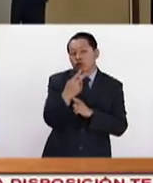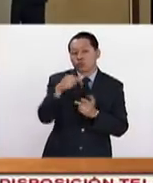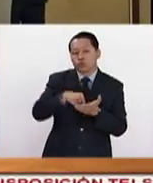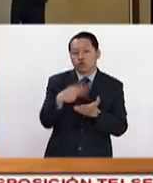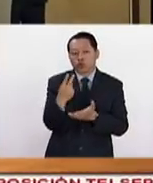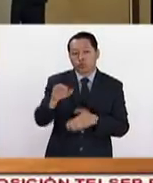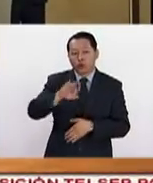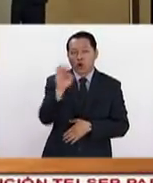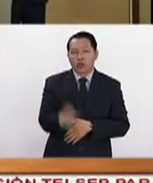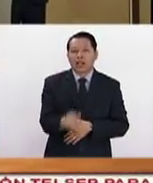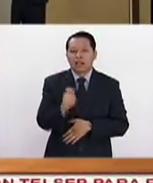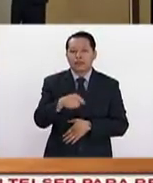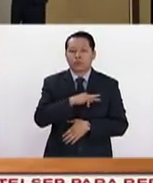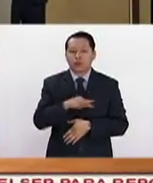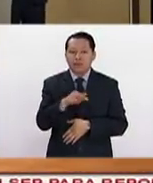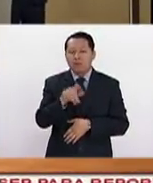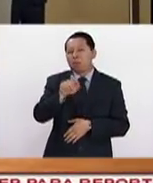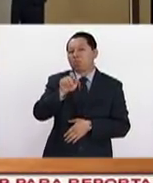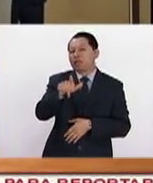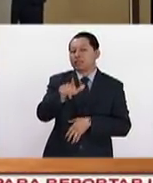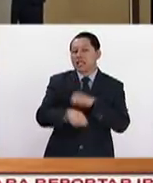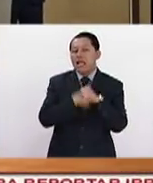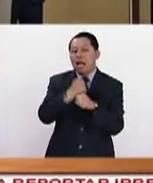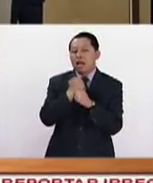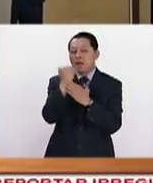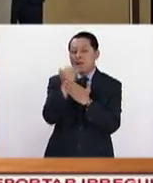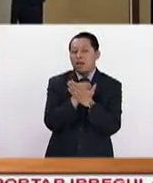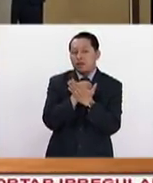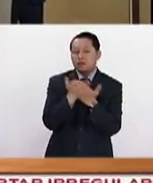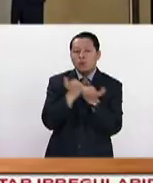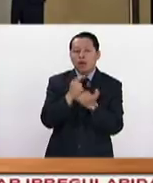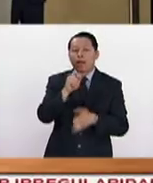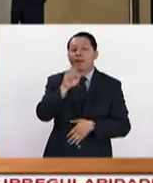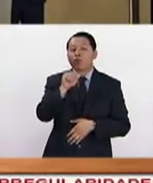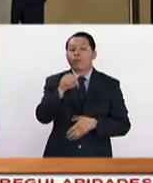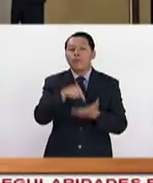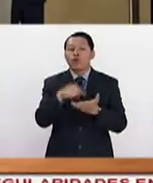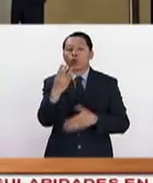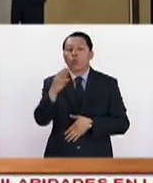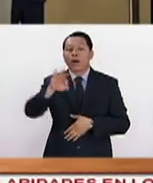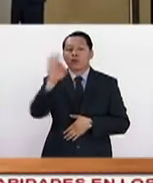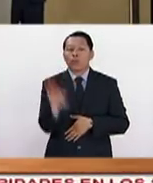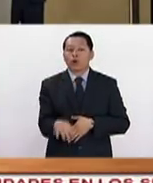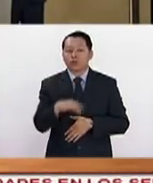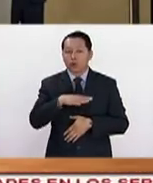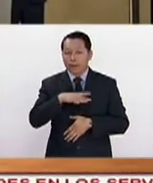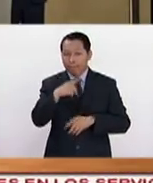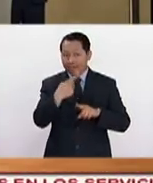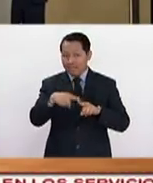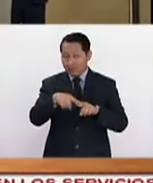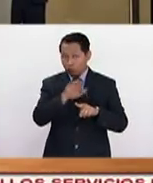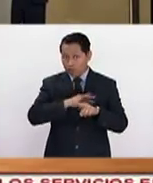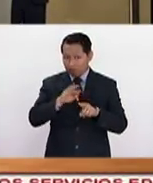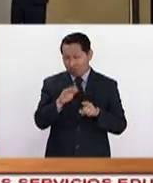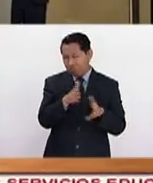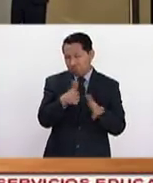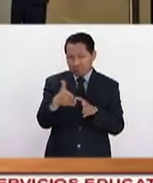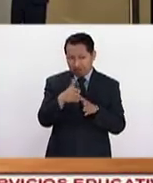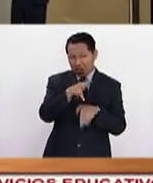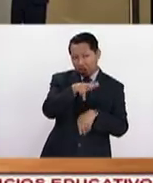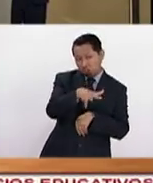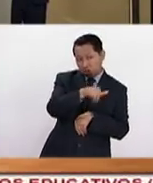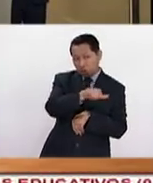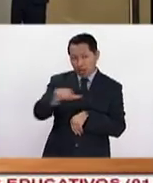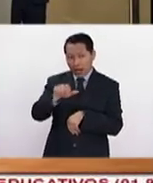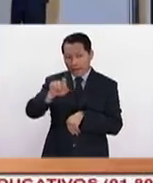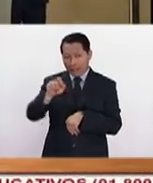62.2%, tienen menos de 27 años y el 29.4% de los remitidos están en el rango de los 18